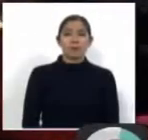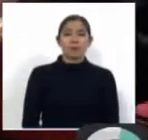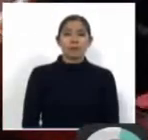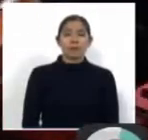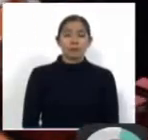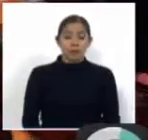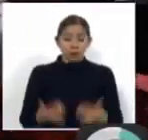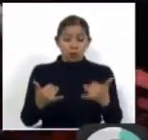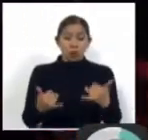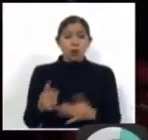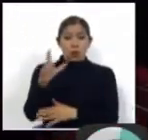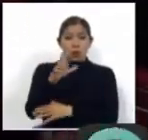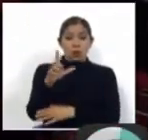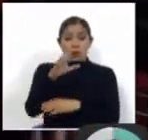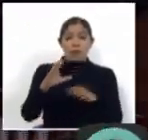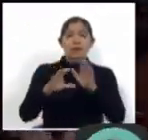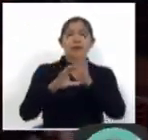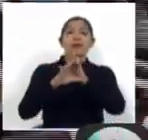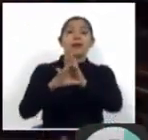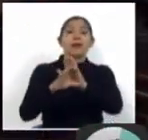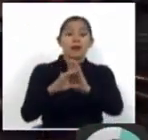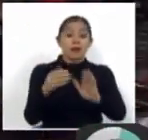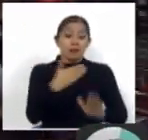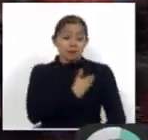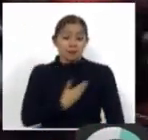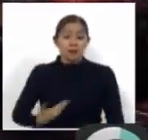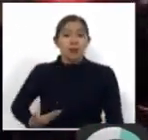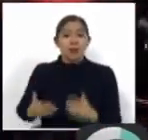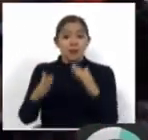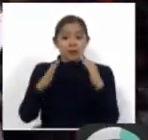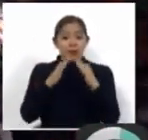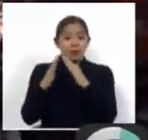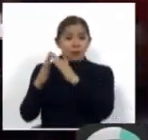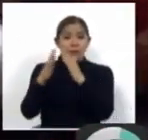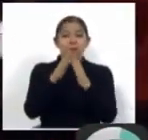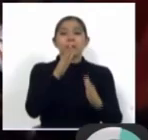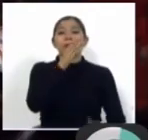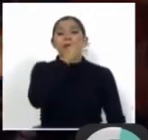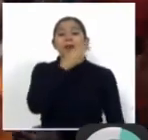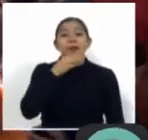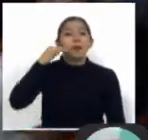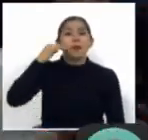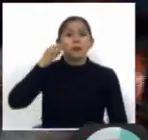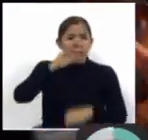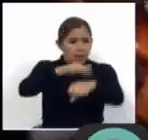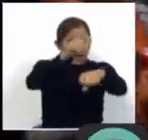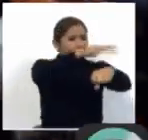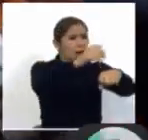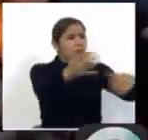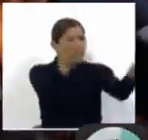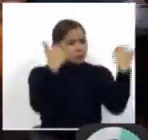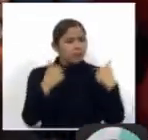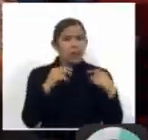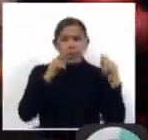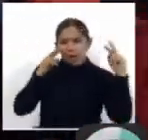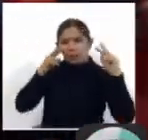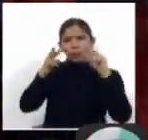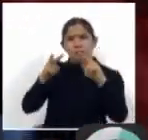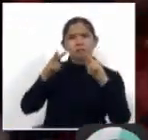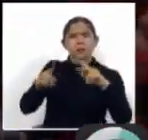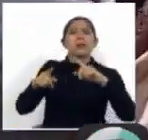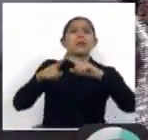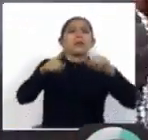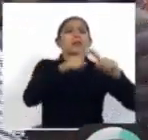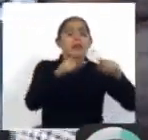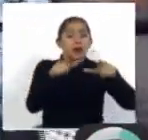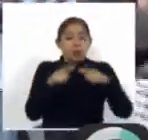La jornada de este lunes, el candidato a la presidencia de Comunidad Ciudadana, Carlos Mesa, convocó a una vigilia en todos los centros de